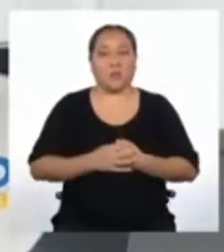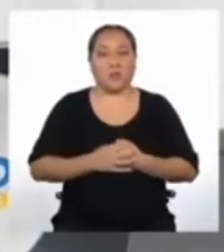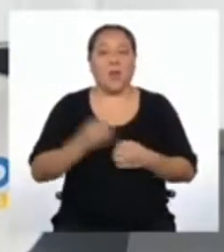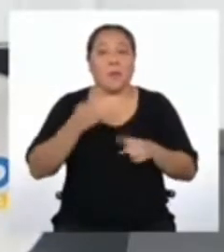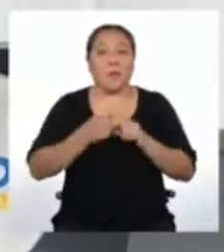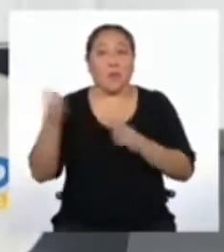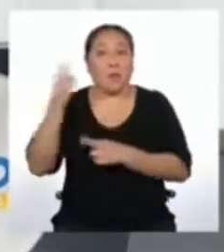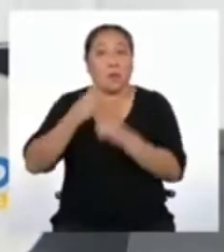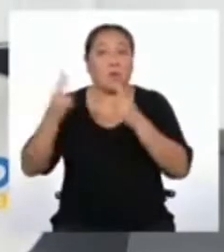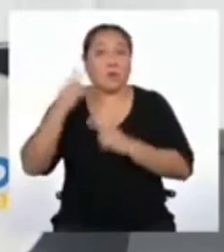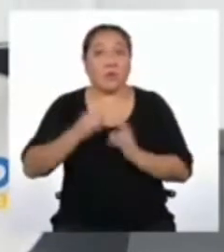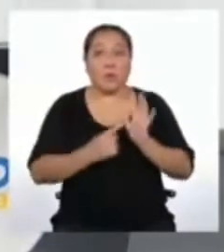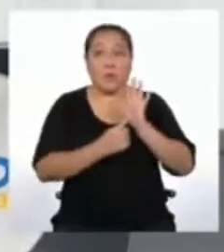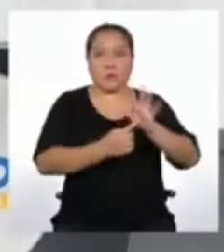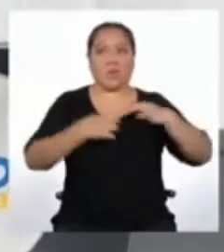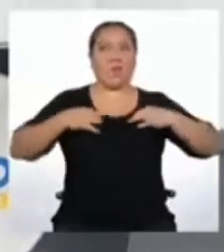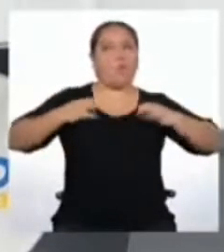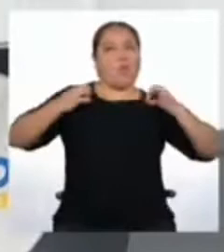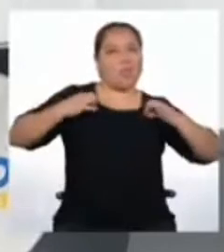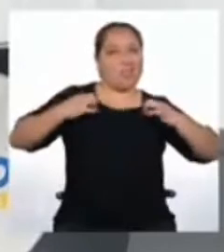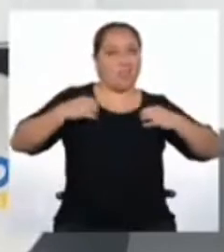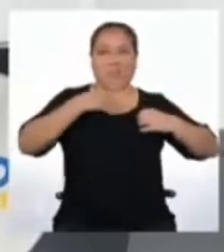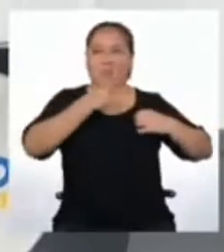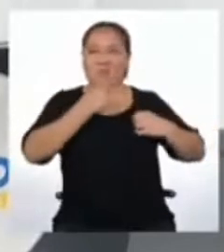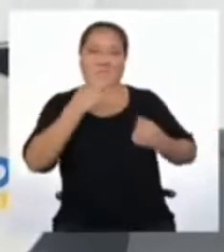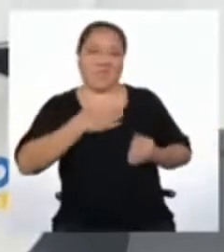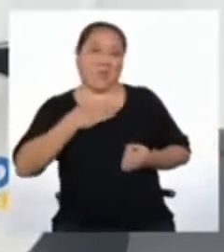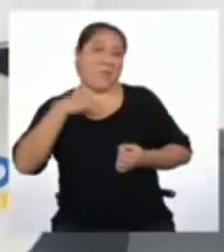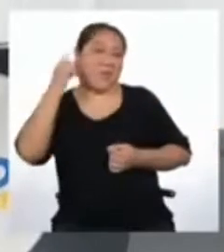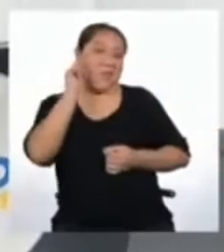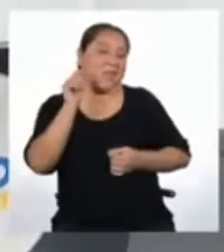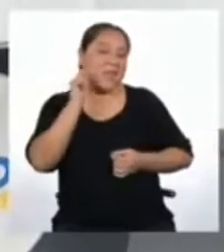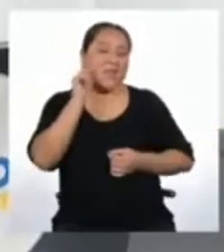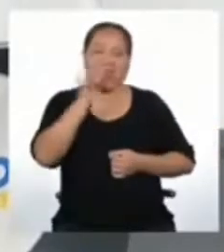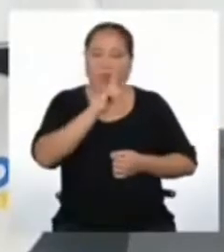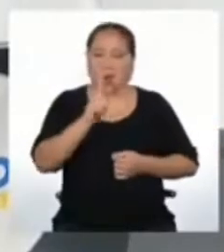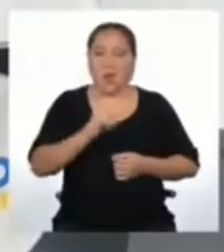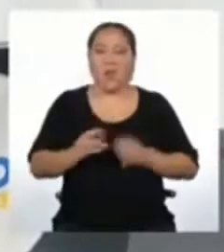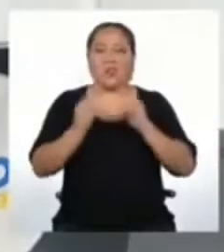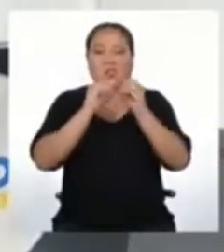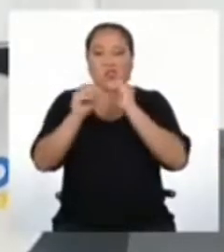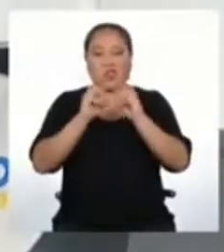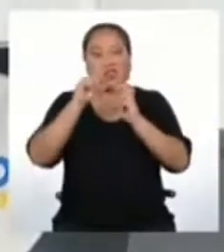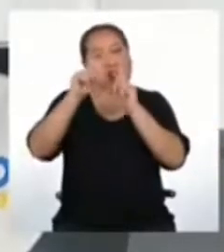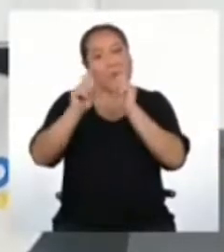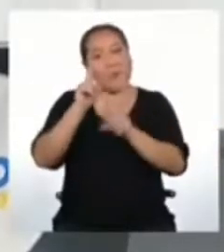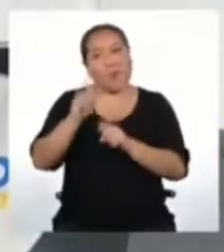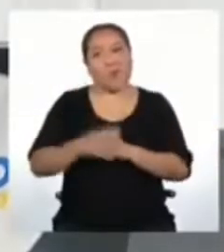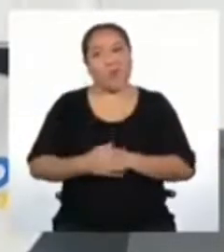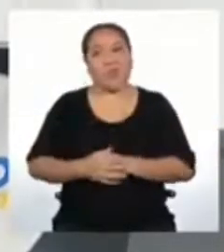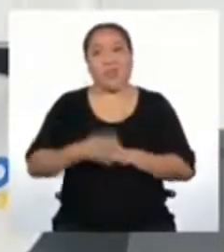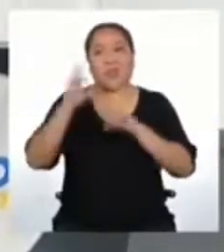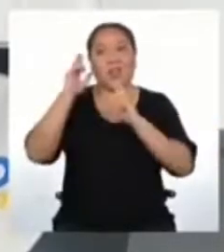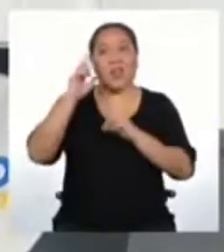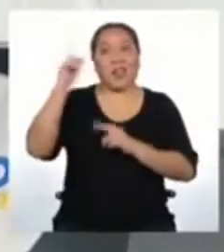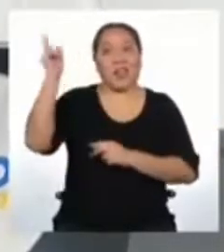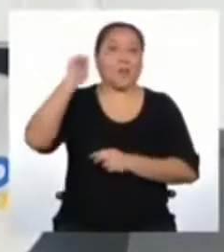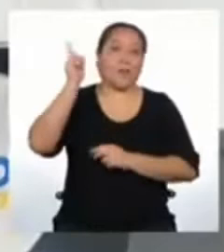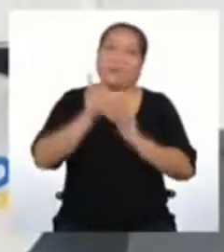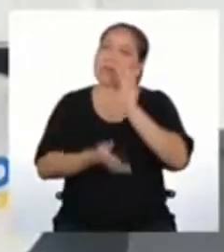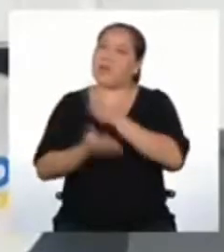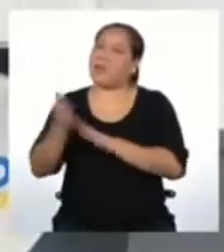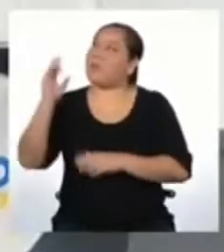regresado solo para enseñarles este polito genial. Debemos resolver todos los retos que nos tocan hoy. Espero que la profesora no se haya